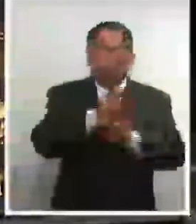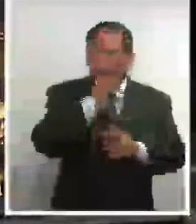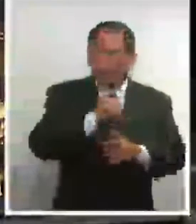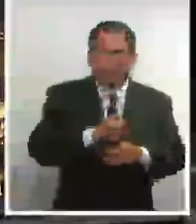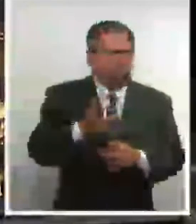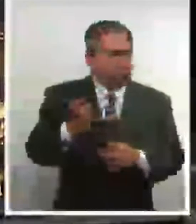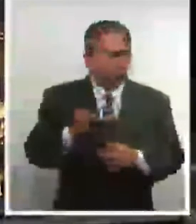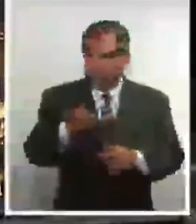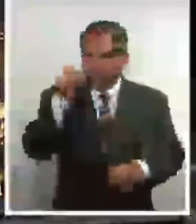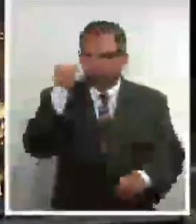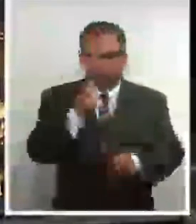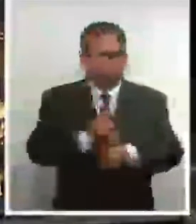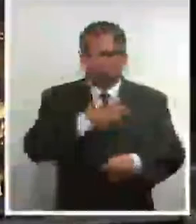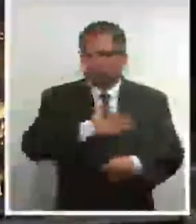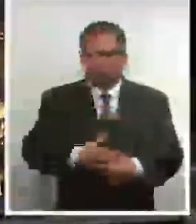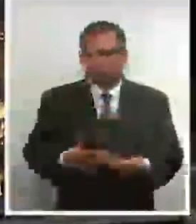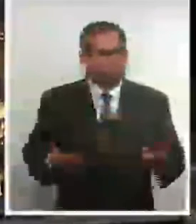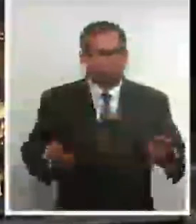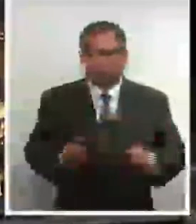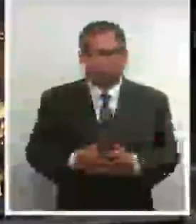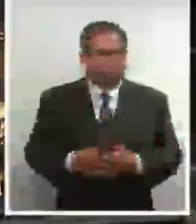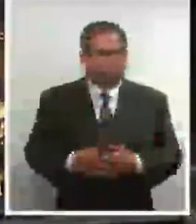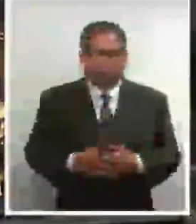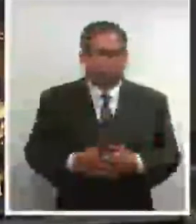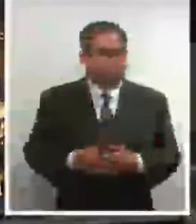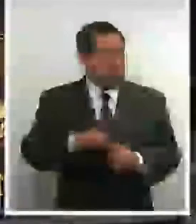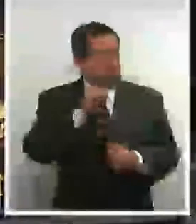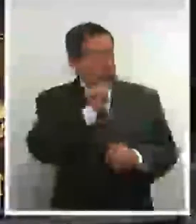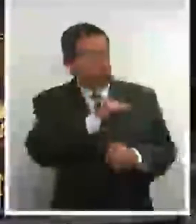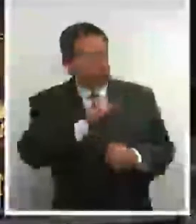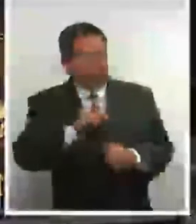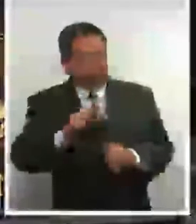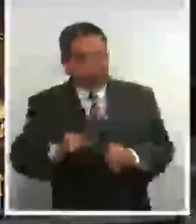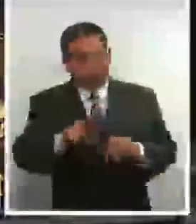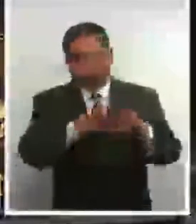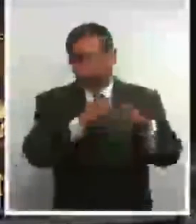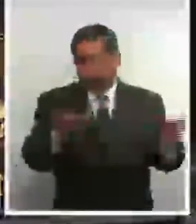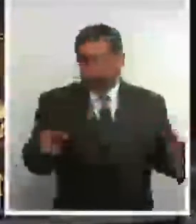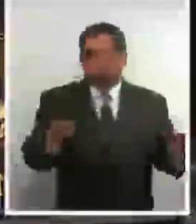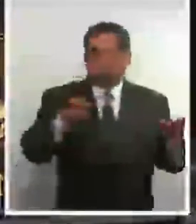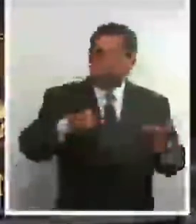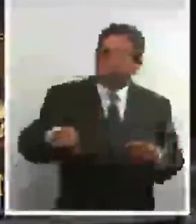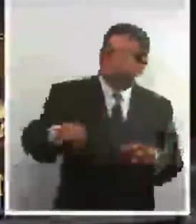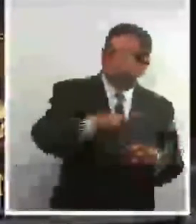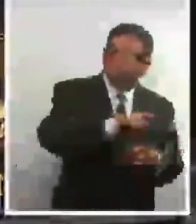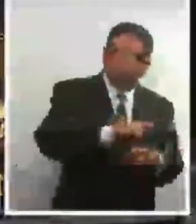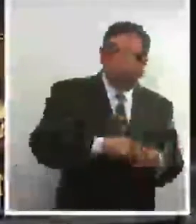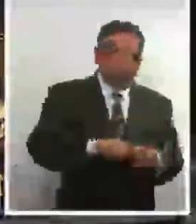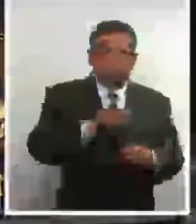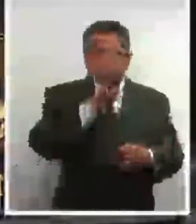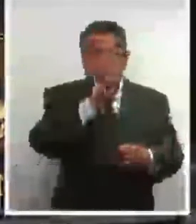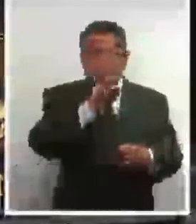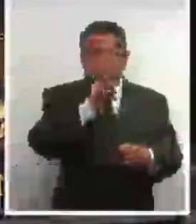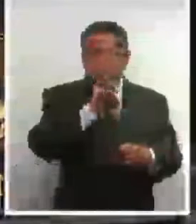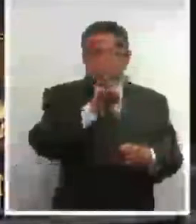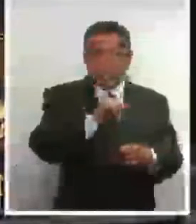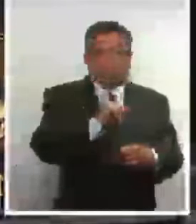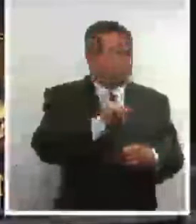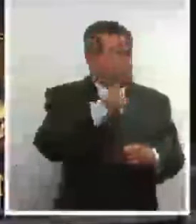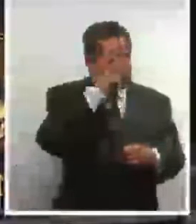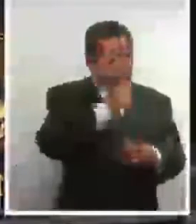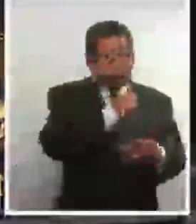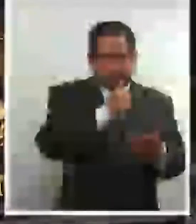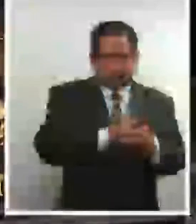es inaceptable. Las instancias públicas, la Fiscalía General de la